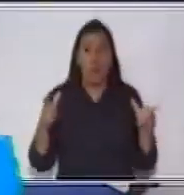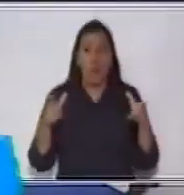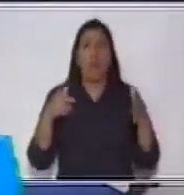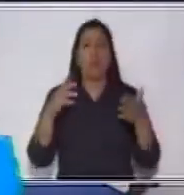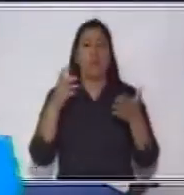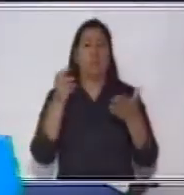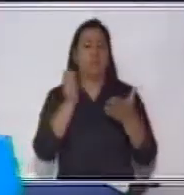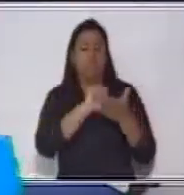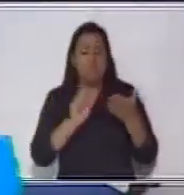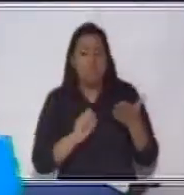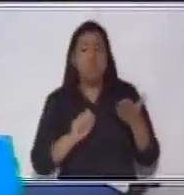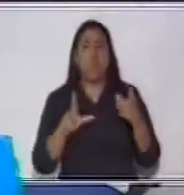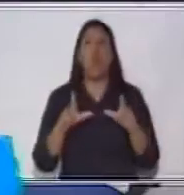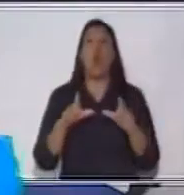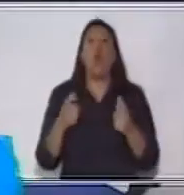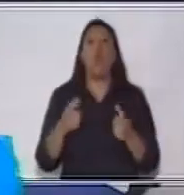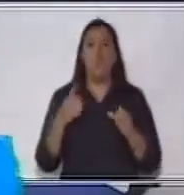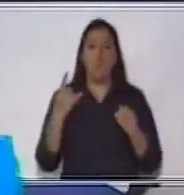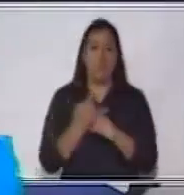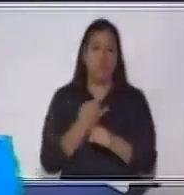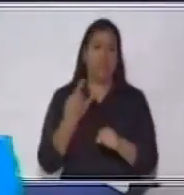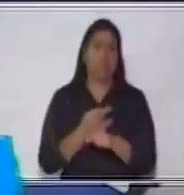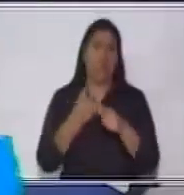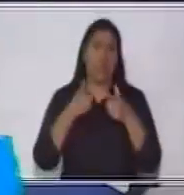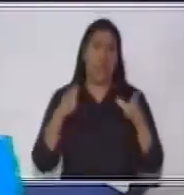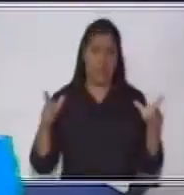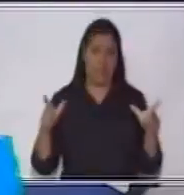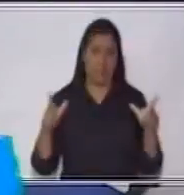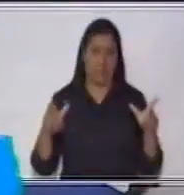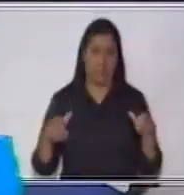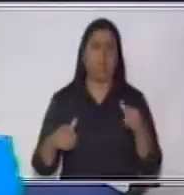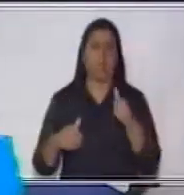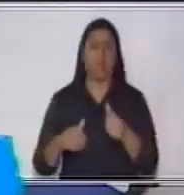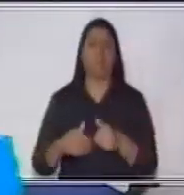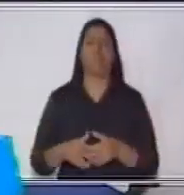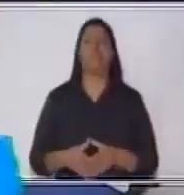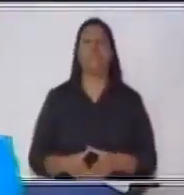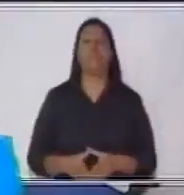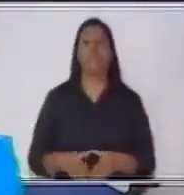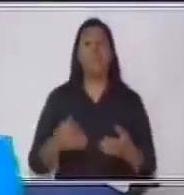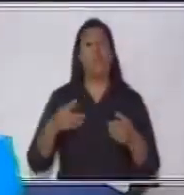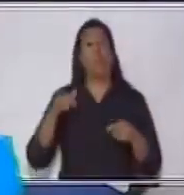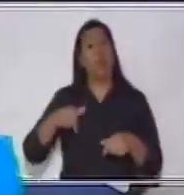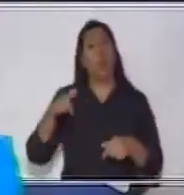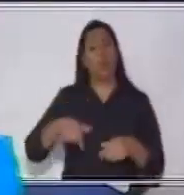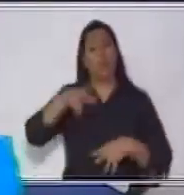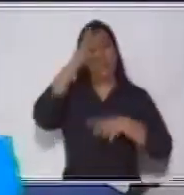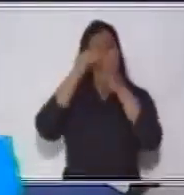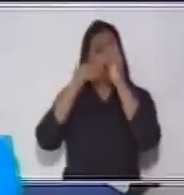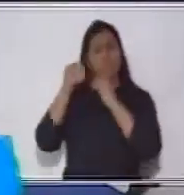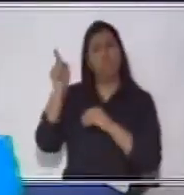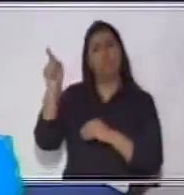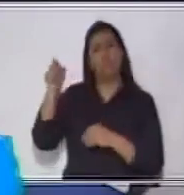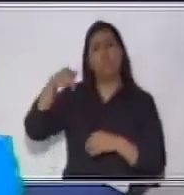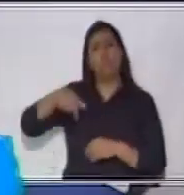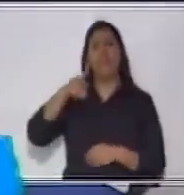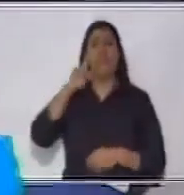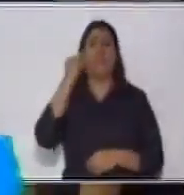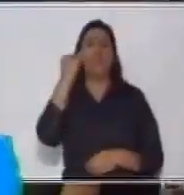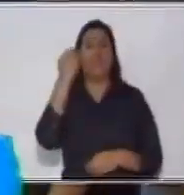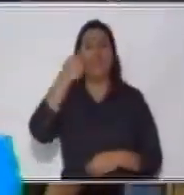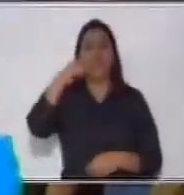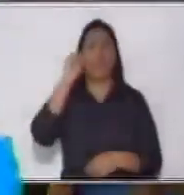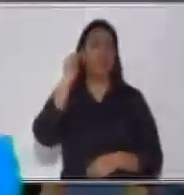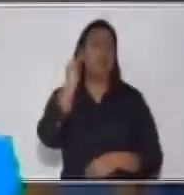se utiliza la lengua. Entonces vamos a comenzar acá a ver los dígrafos. El primer dígrafo que vamos a